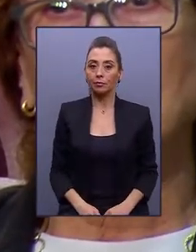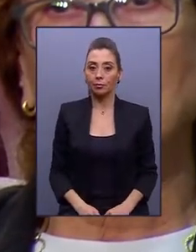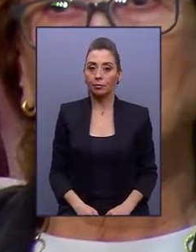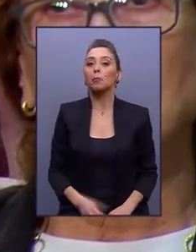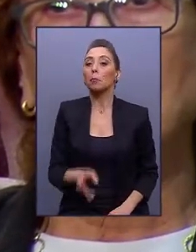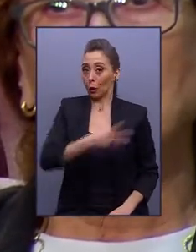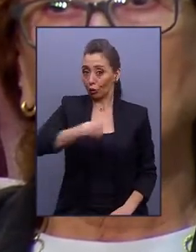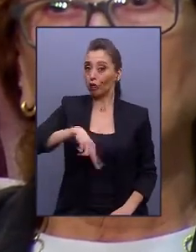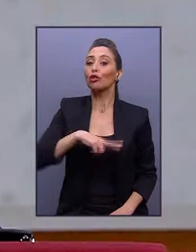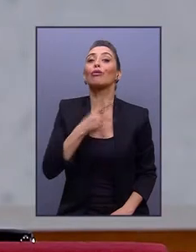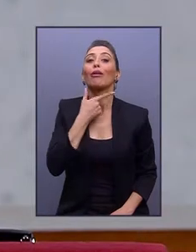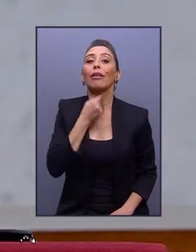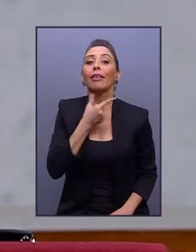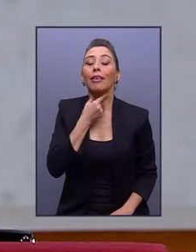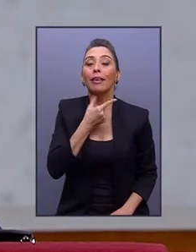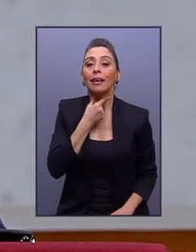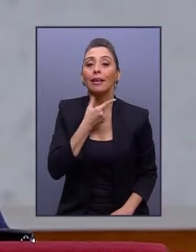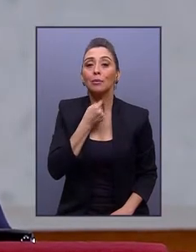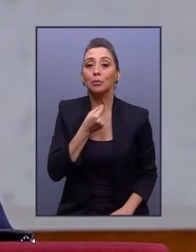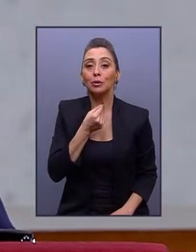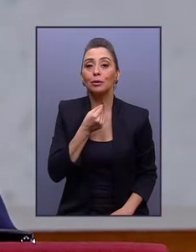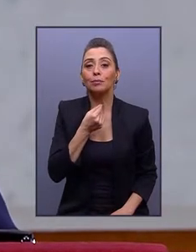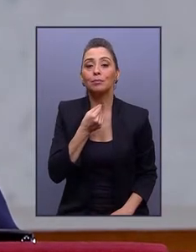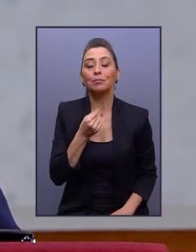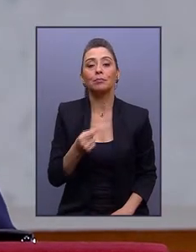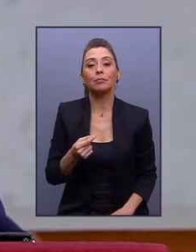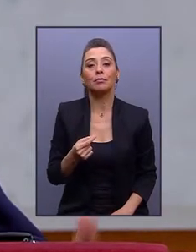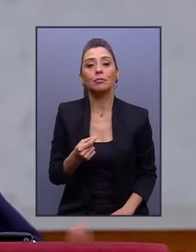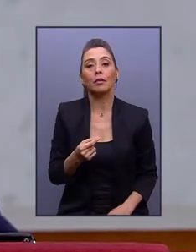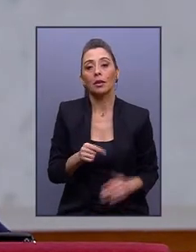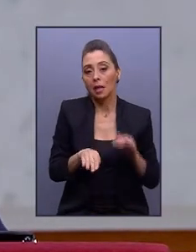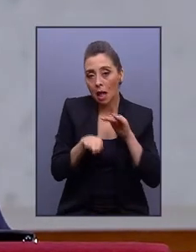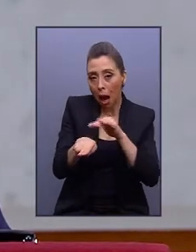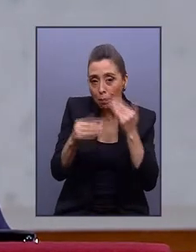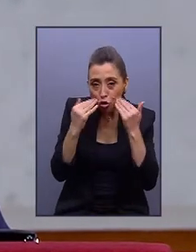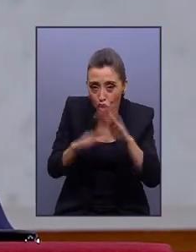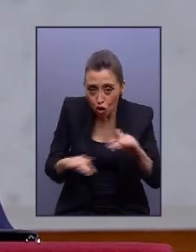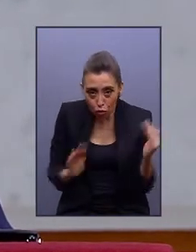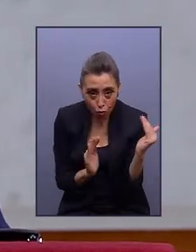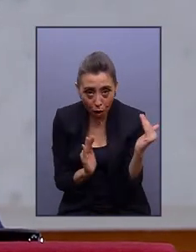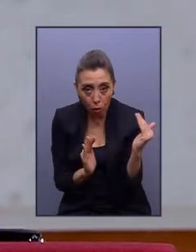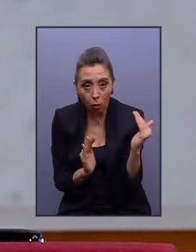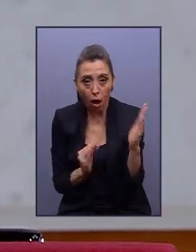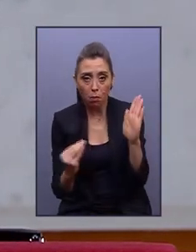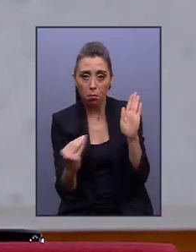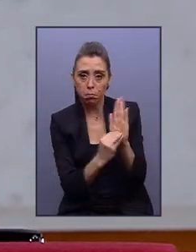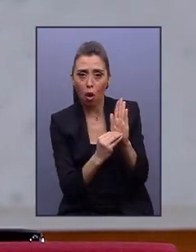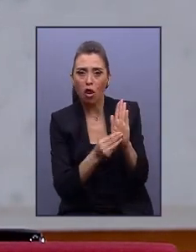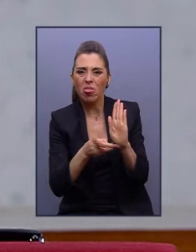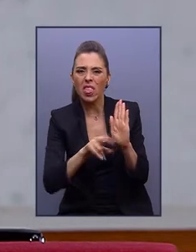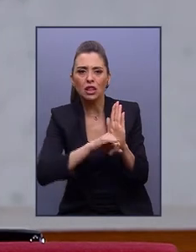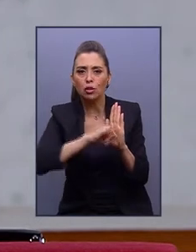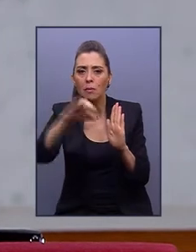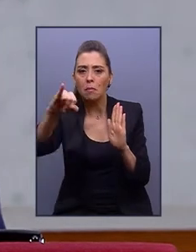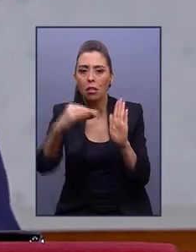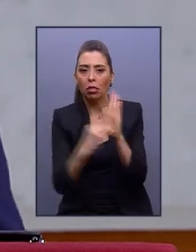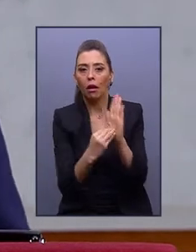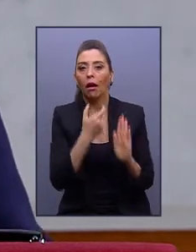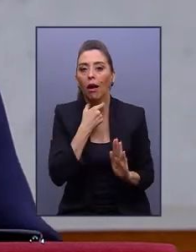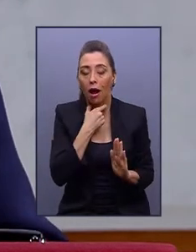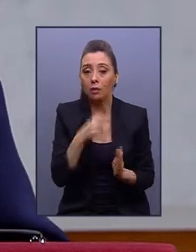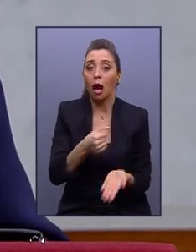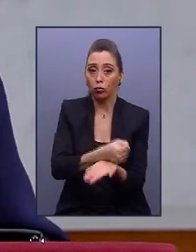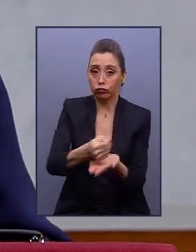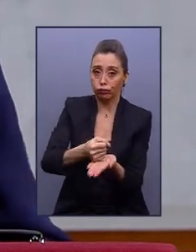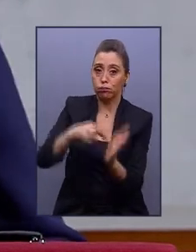Y queremos que los apoyos a los más pequeños sean derechos permanentes y garantizados. Por eso está en